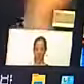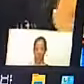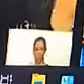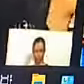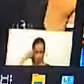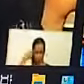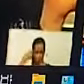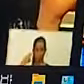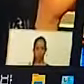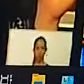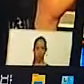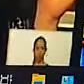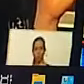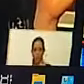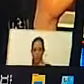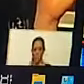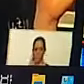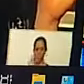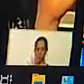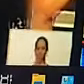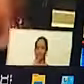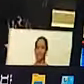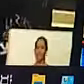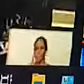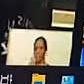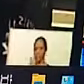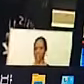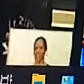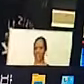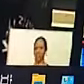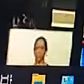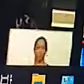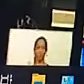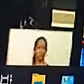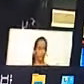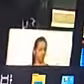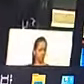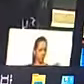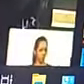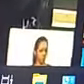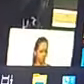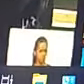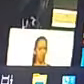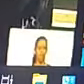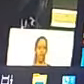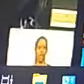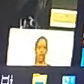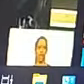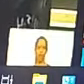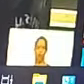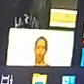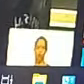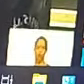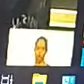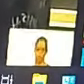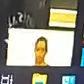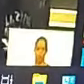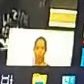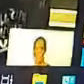Por allá por el 24 de diciembre, 23 de diciembre, se presentaron unas situaciones allá en el estado fronterizo con